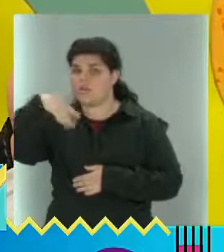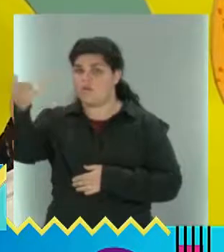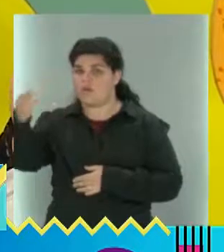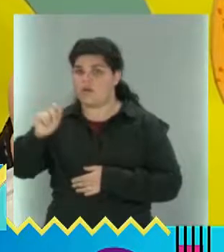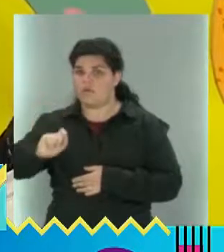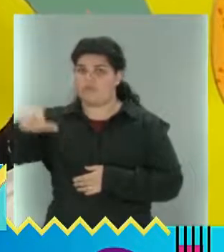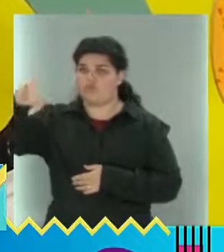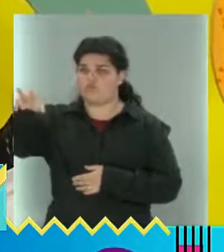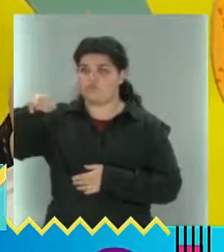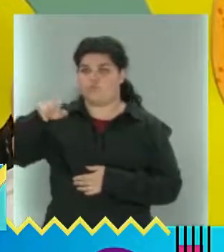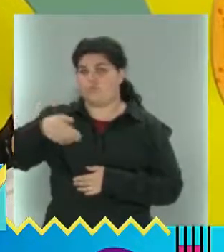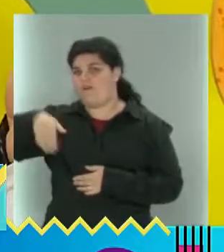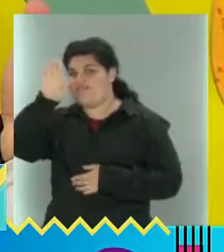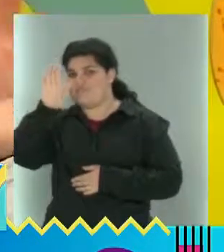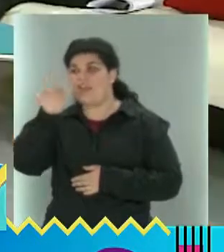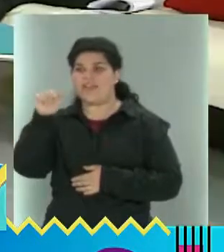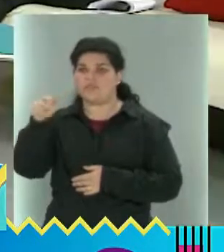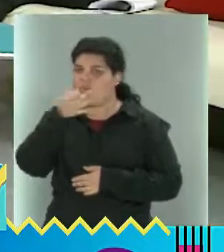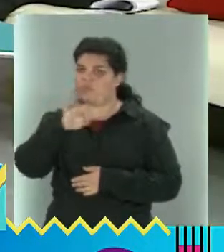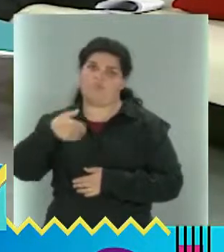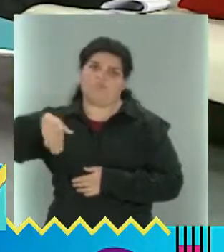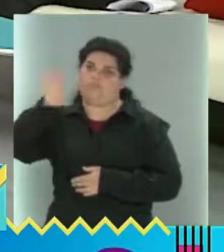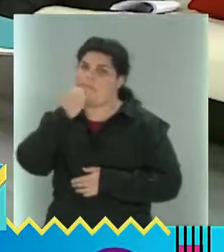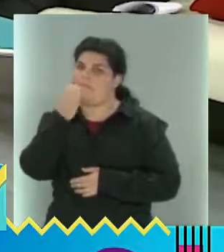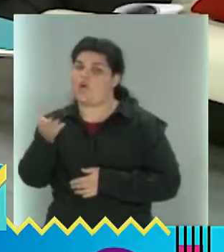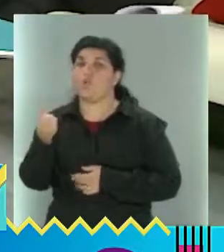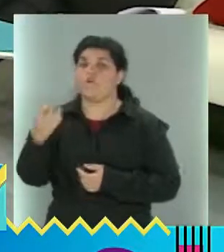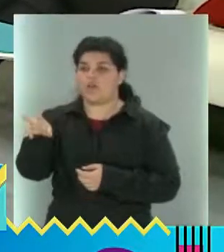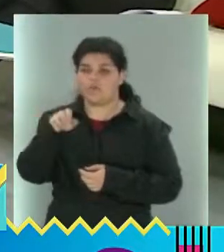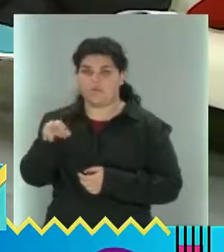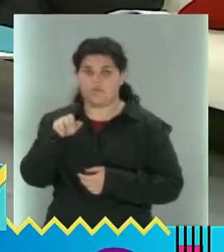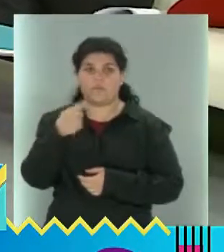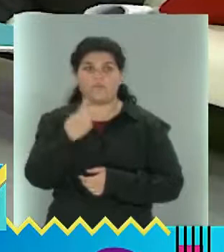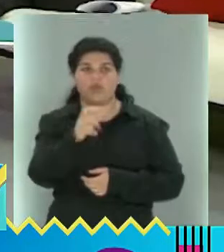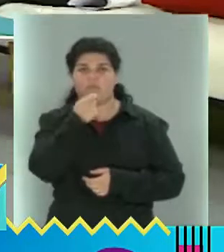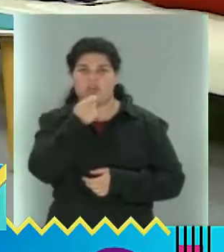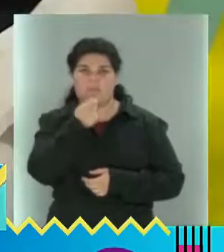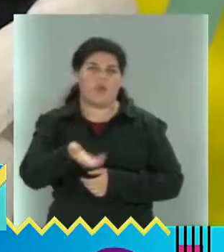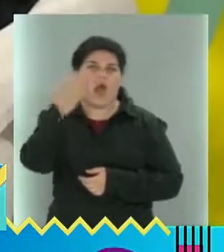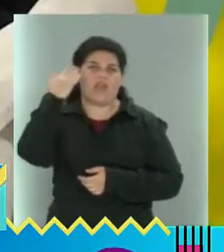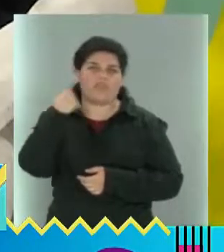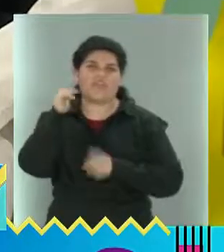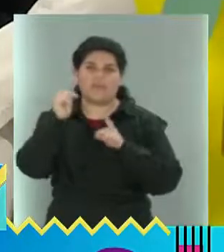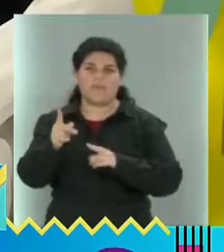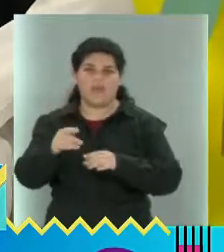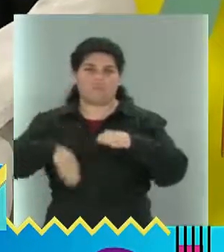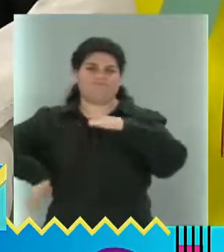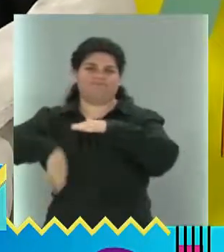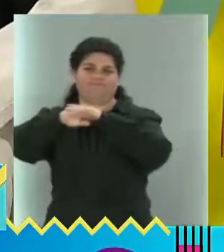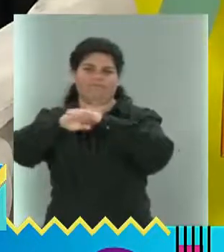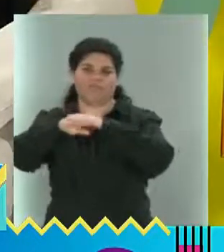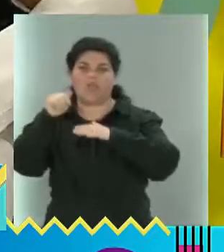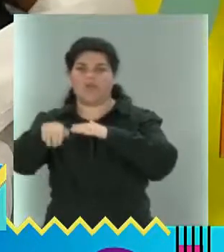naturalmente? Y lo va a exportar. Cuando vos decís, bueno, no, ¿sabés qué? Te prohíbo exportar, como en su momento pasó, te pongo una retención para